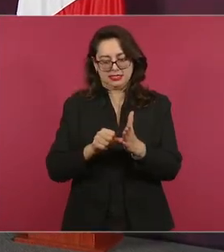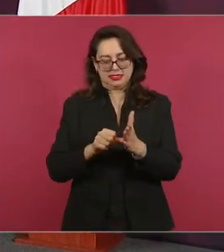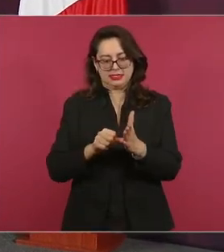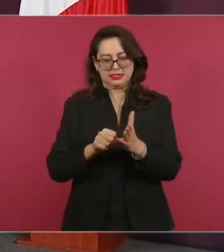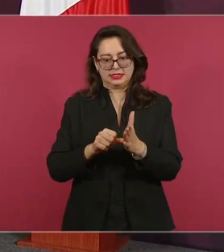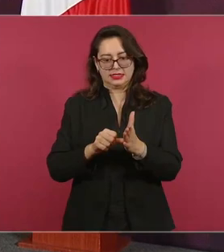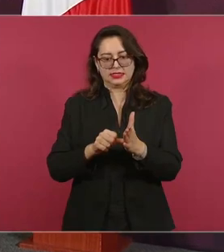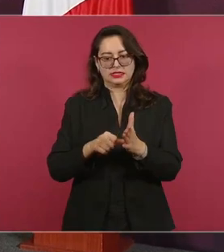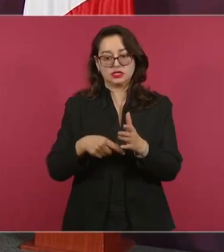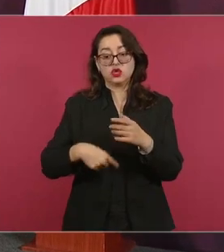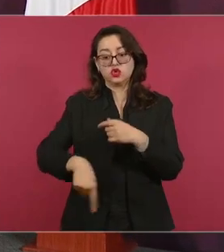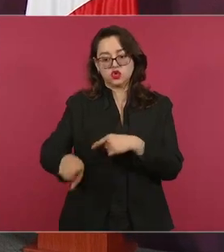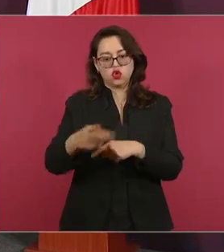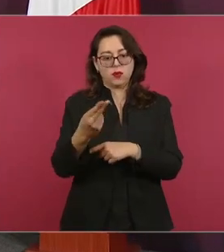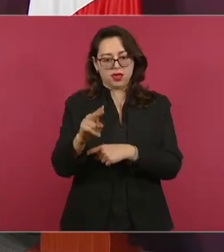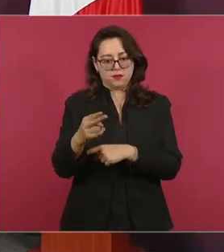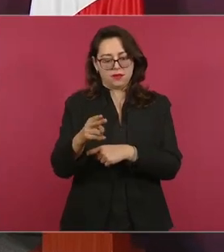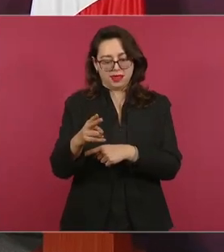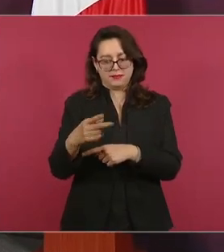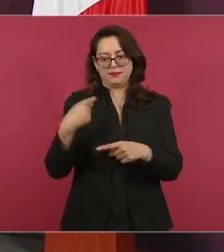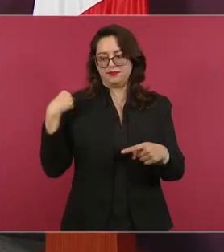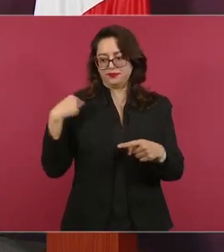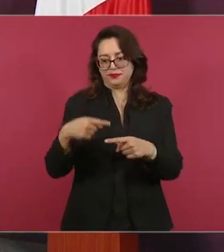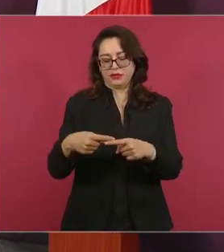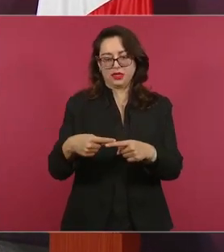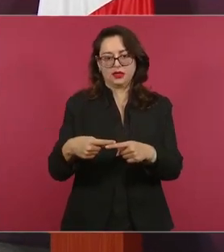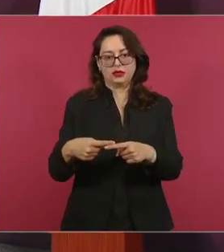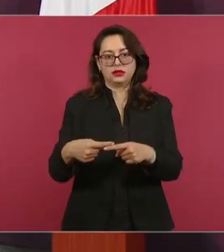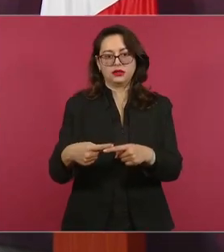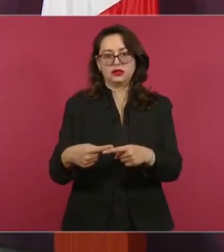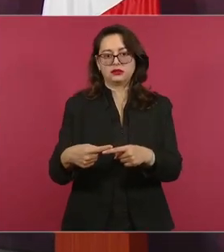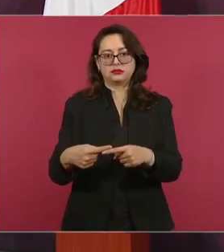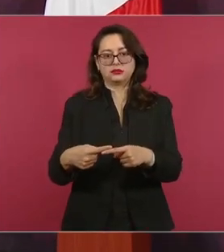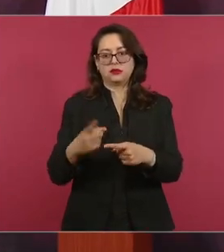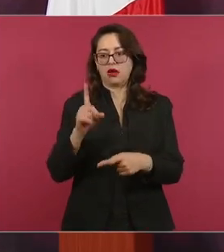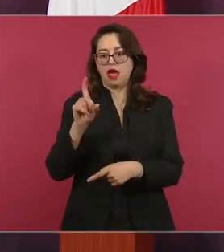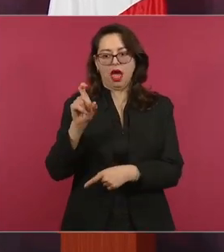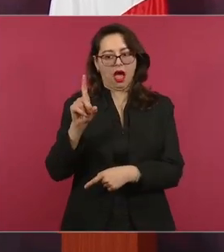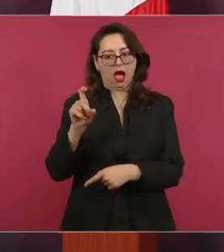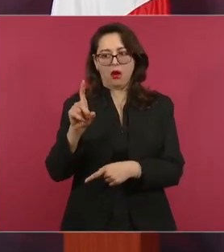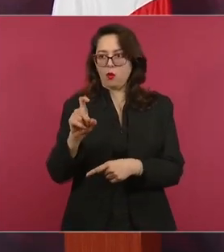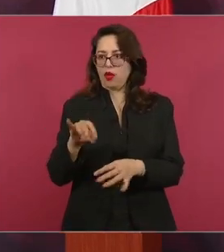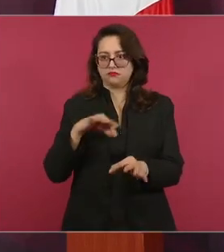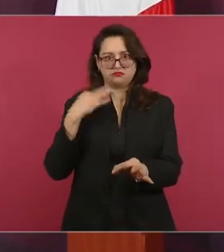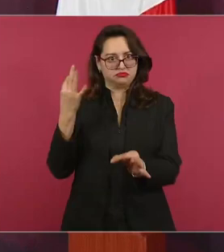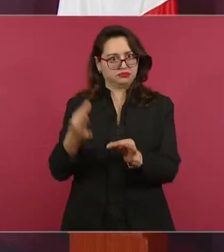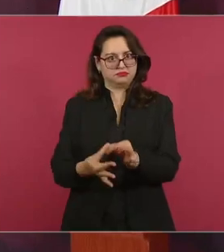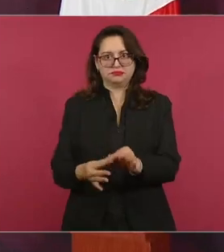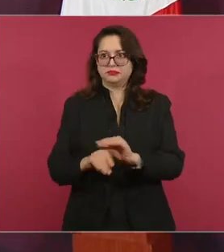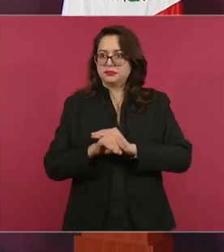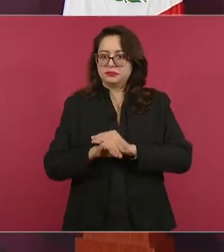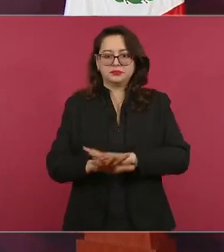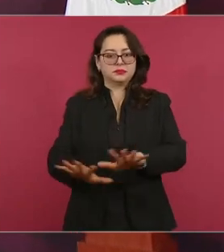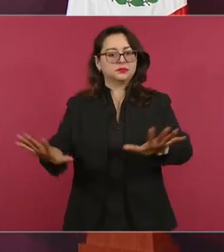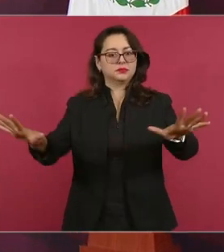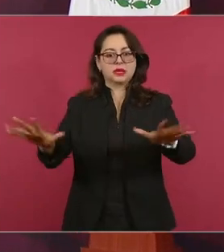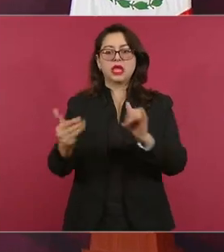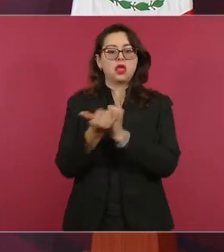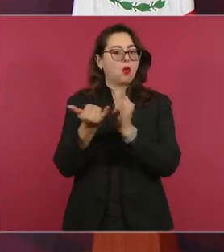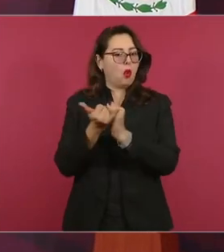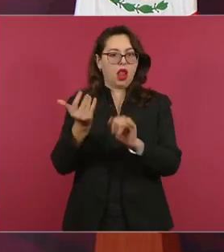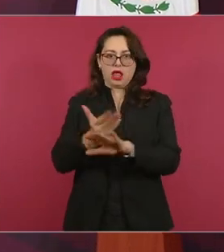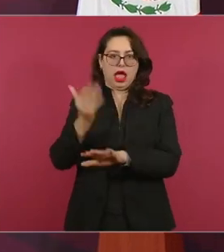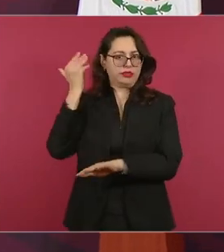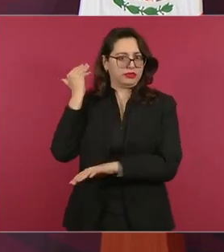vamos a tener en la red la misma agua que se tenía antes del